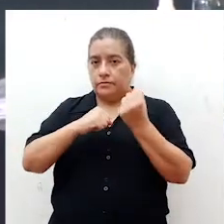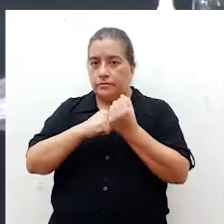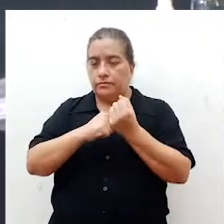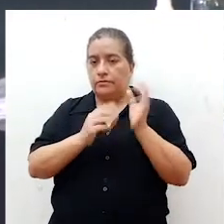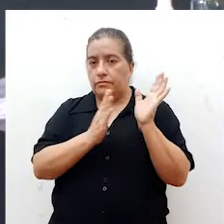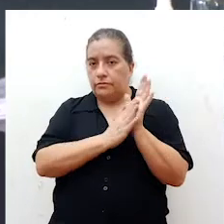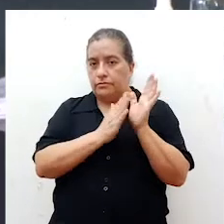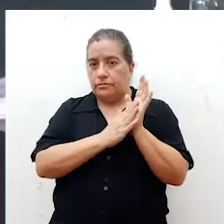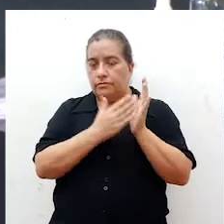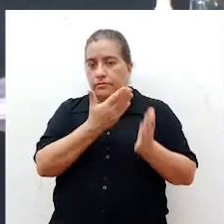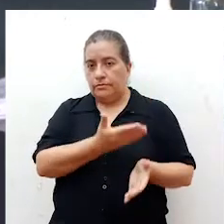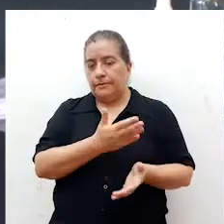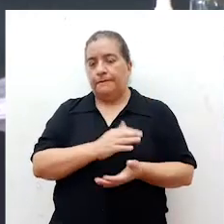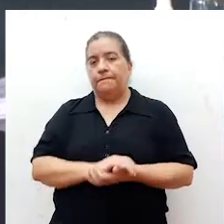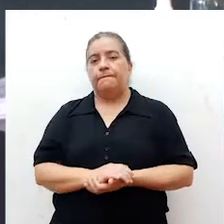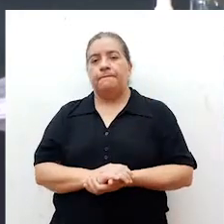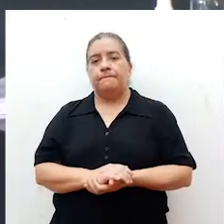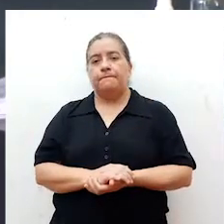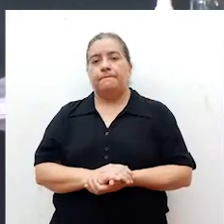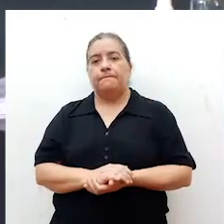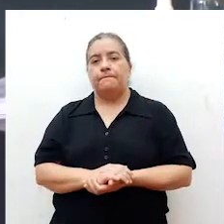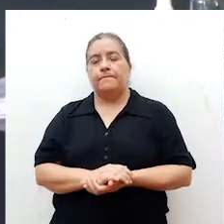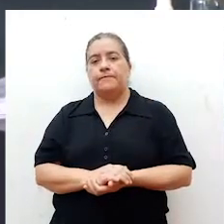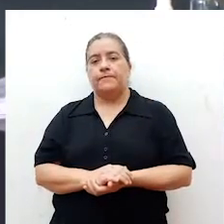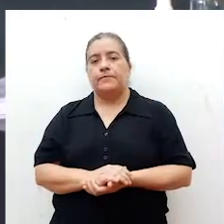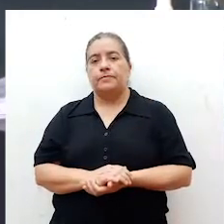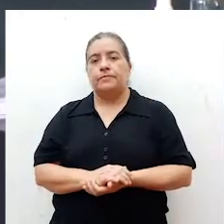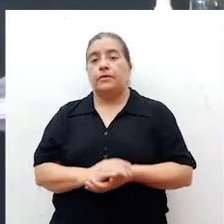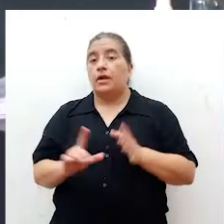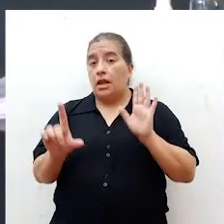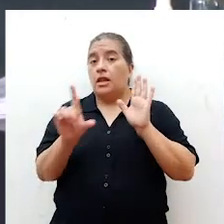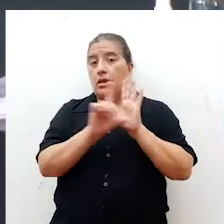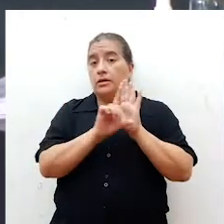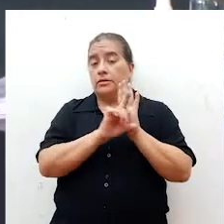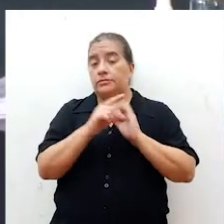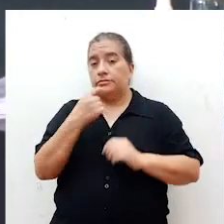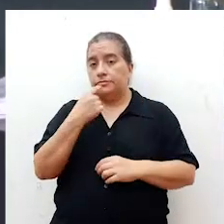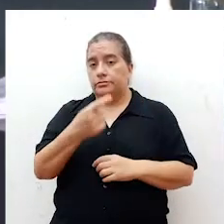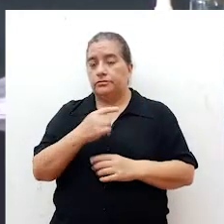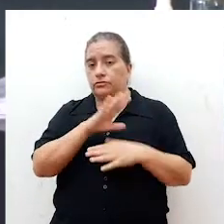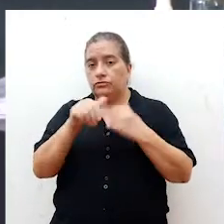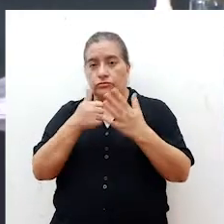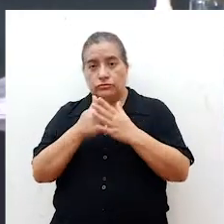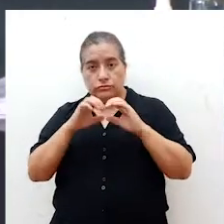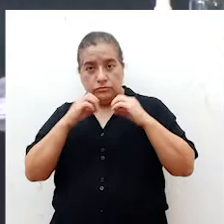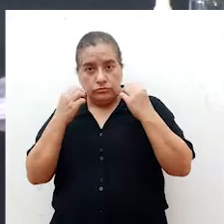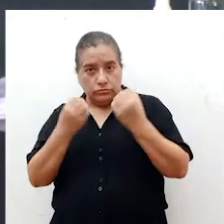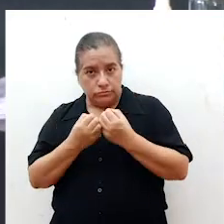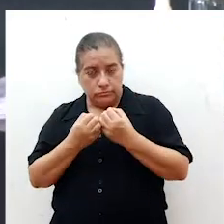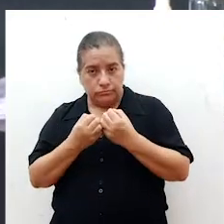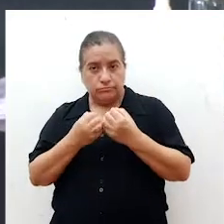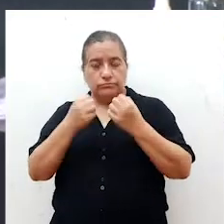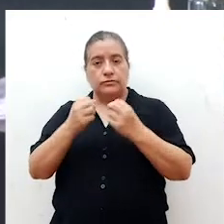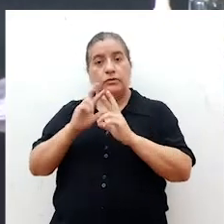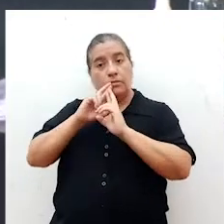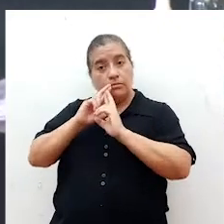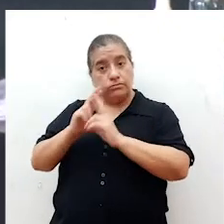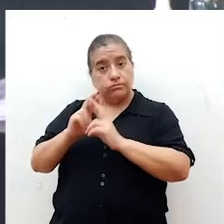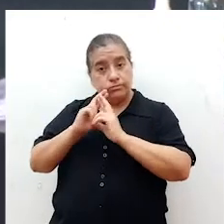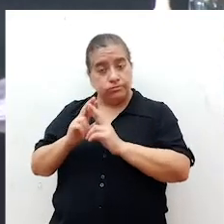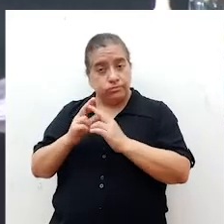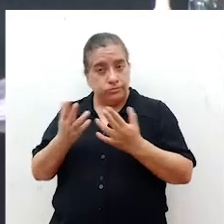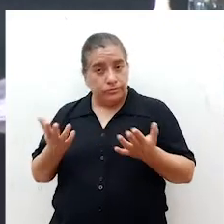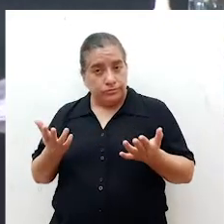todas las instituciones del Estado tienen que colaborar con la Defensoría del Pueblo. Y está en nuestra ley orgánica que todas